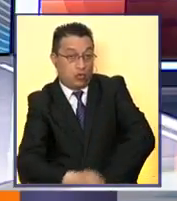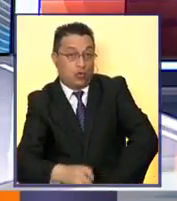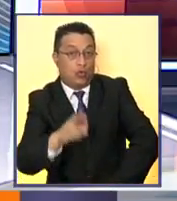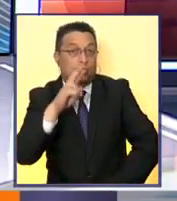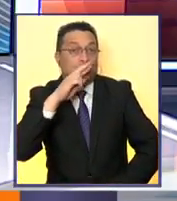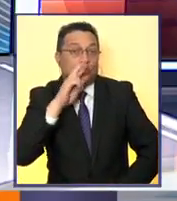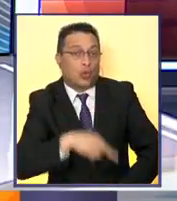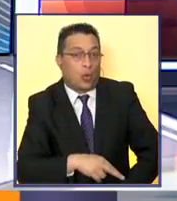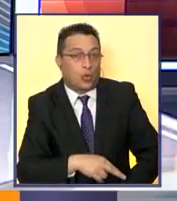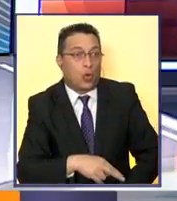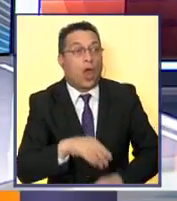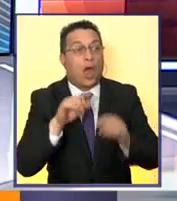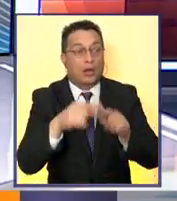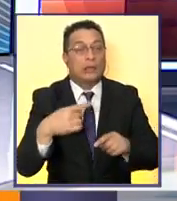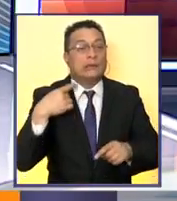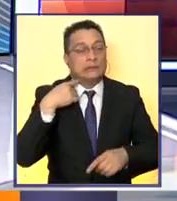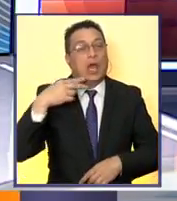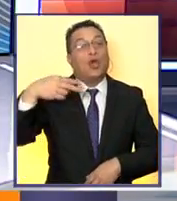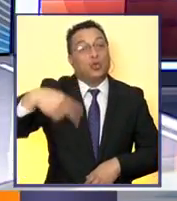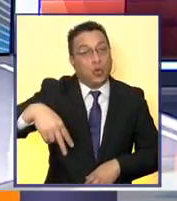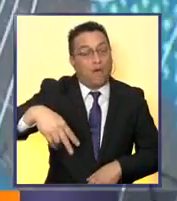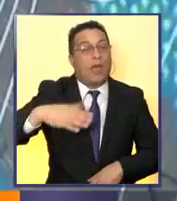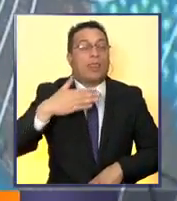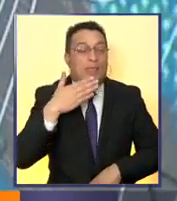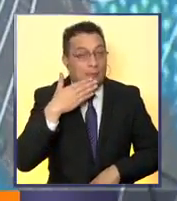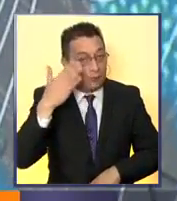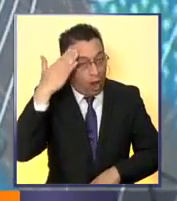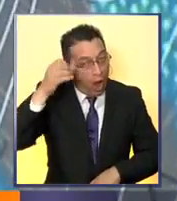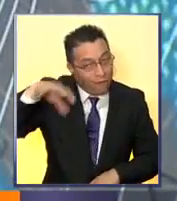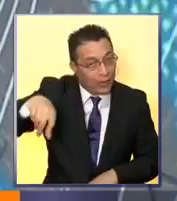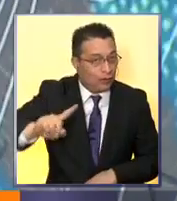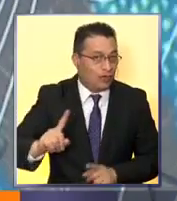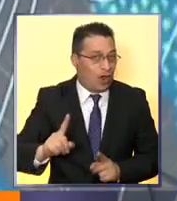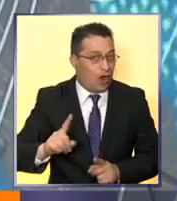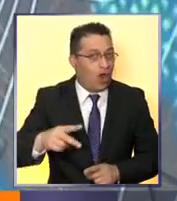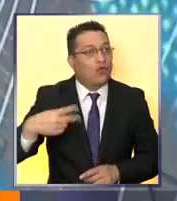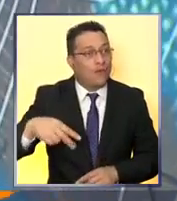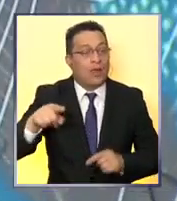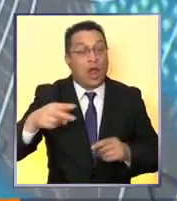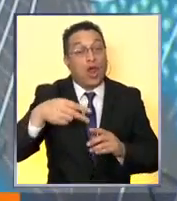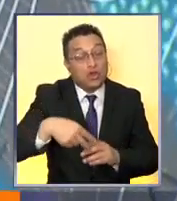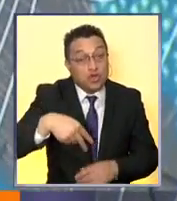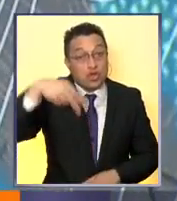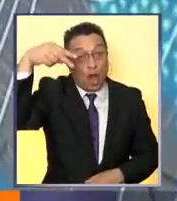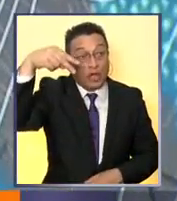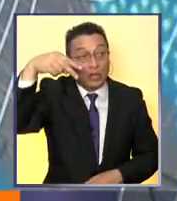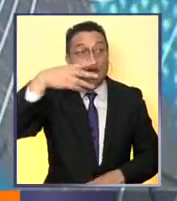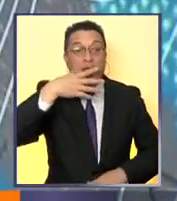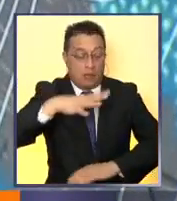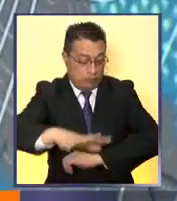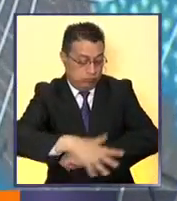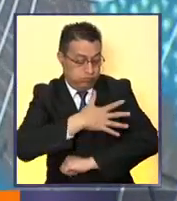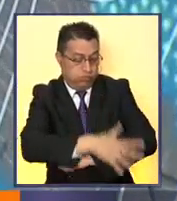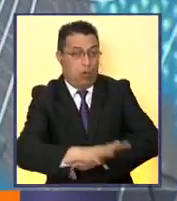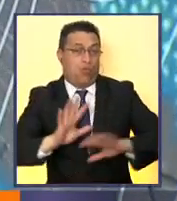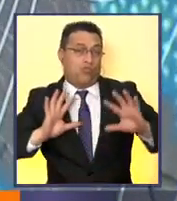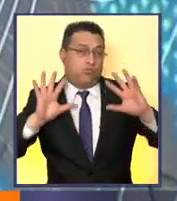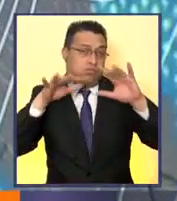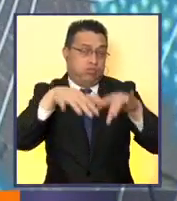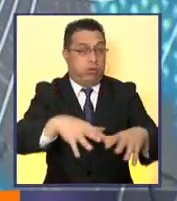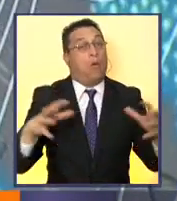también afectando a la región de Ñuble, no nos podemos olvidar de esta región. Y en el norte, marejadas hasta el día domingo, según el